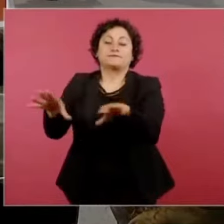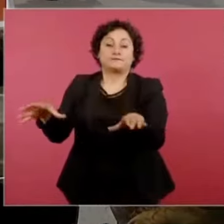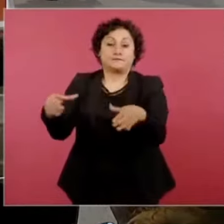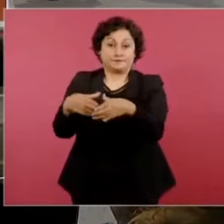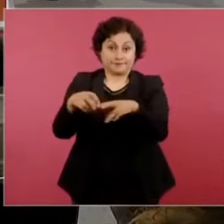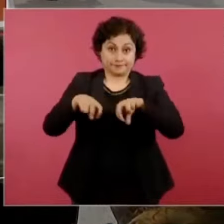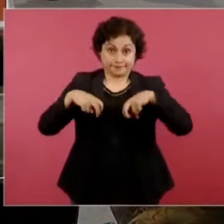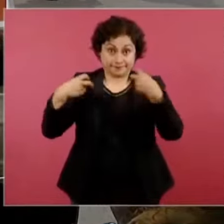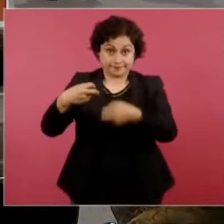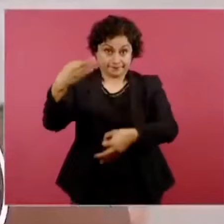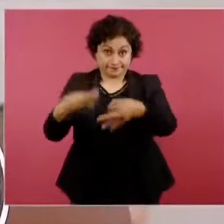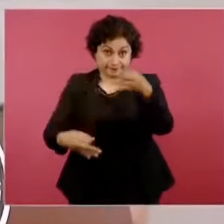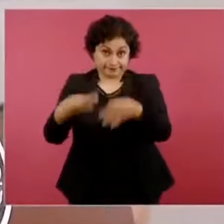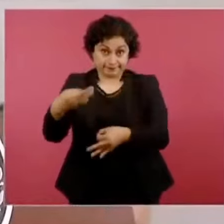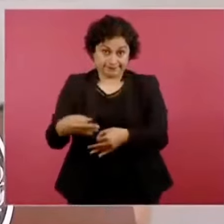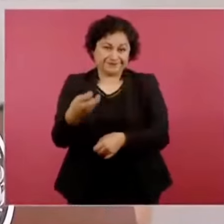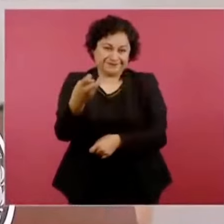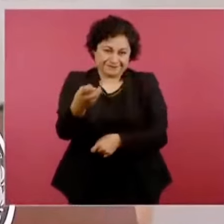situación,